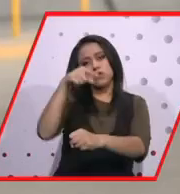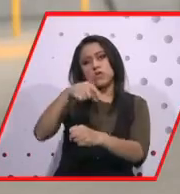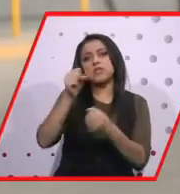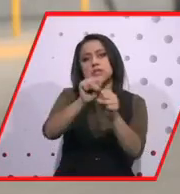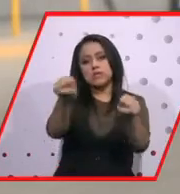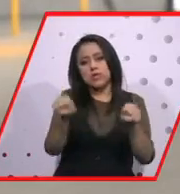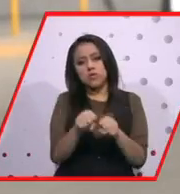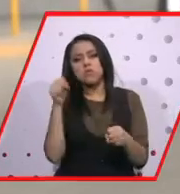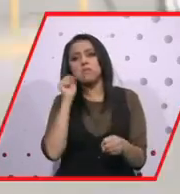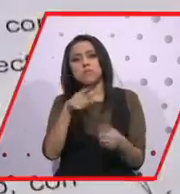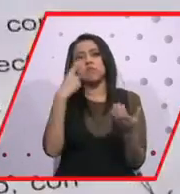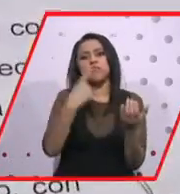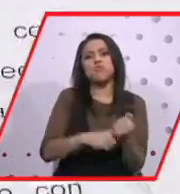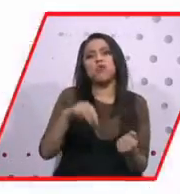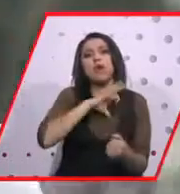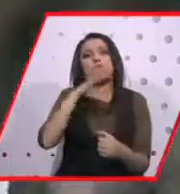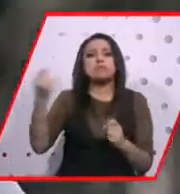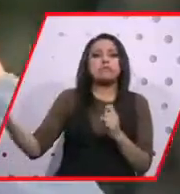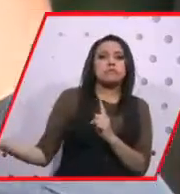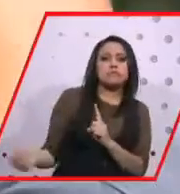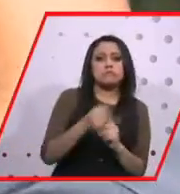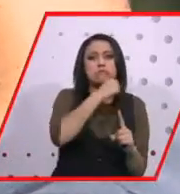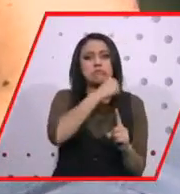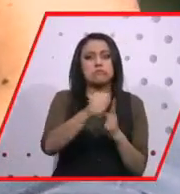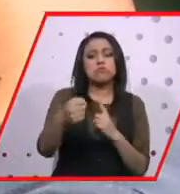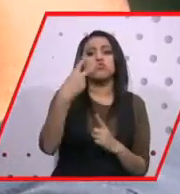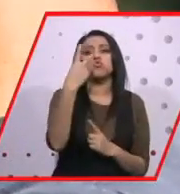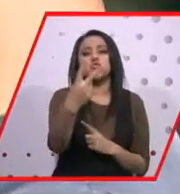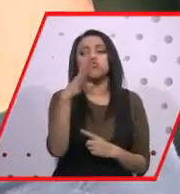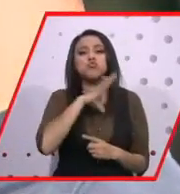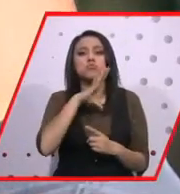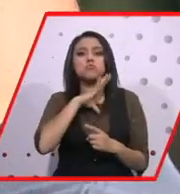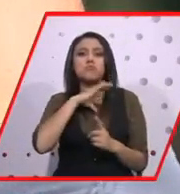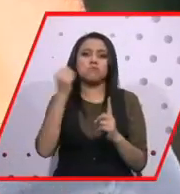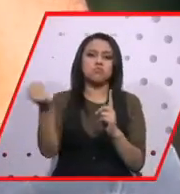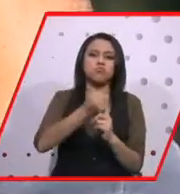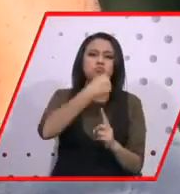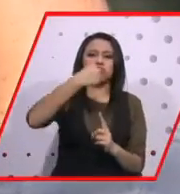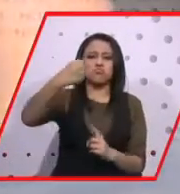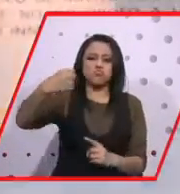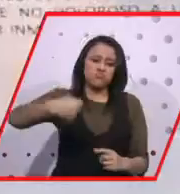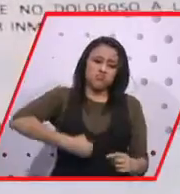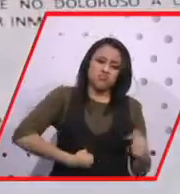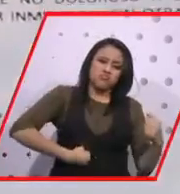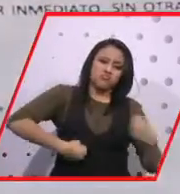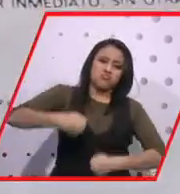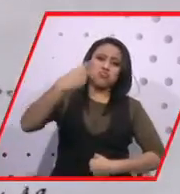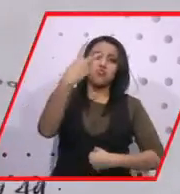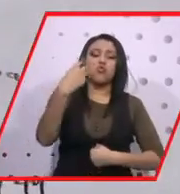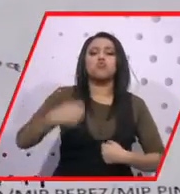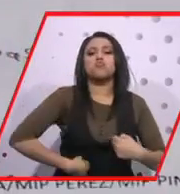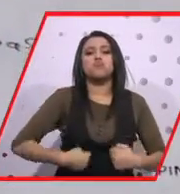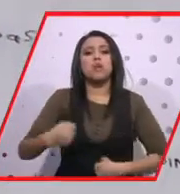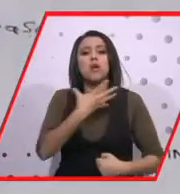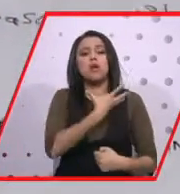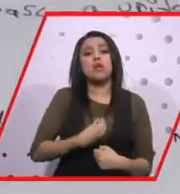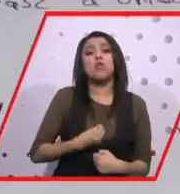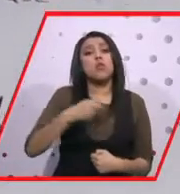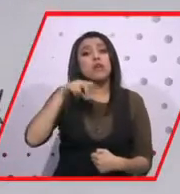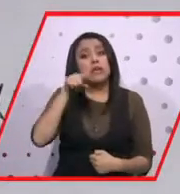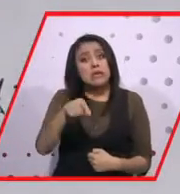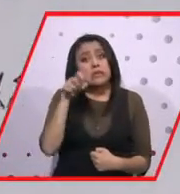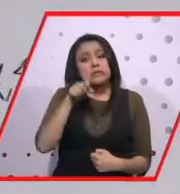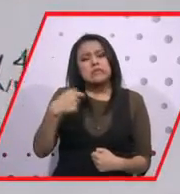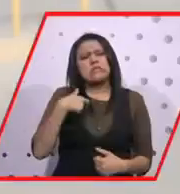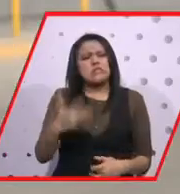salón lo golpean. Su padre dice que dos compañeros le dieron dos puñetazos en el estómago a su hijo y desde entonces